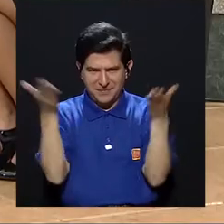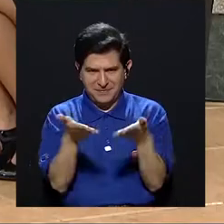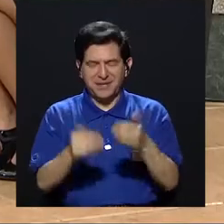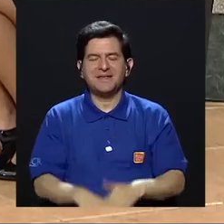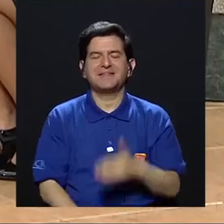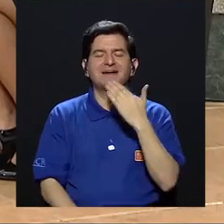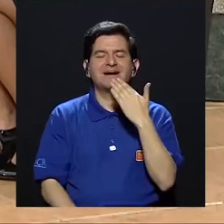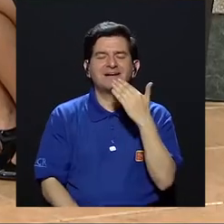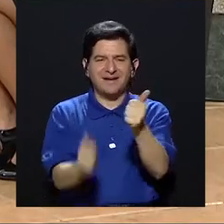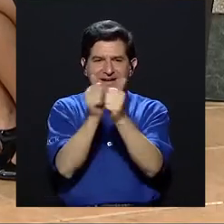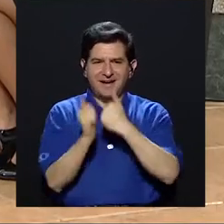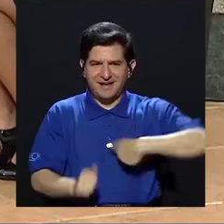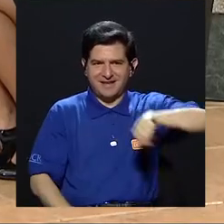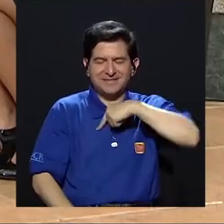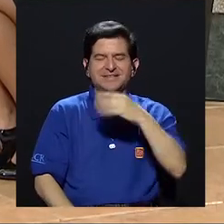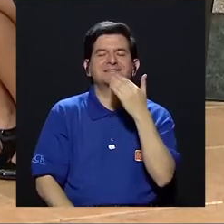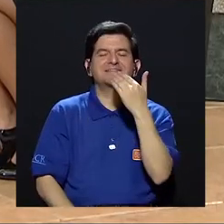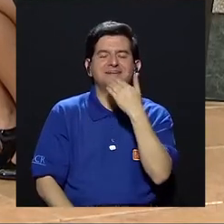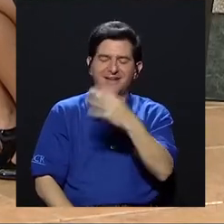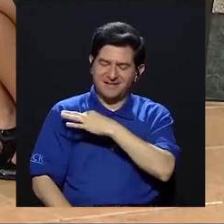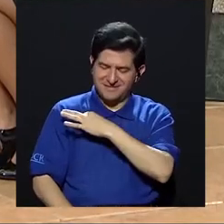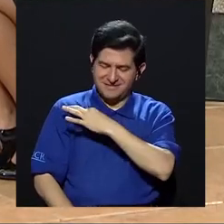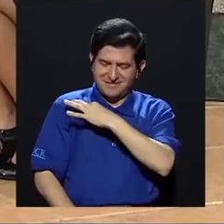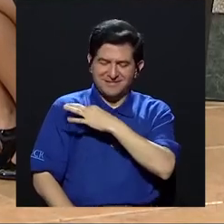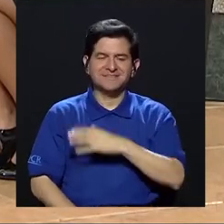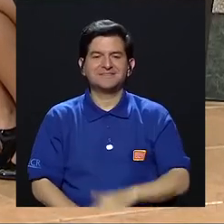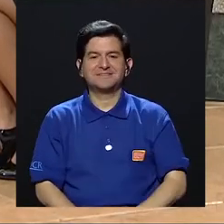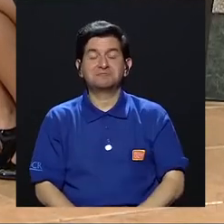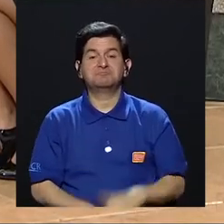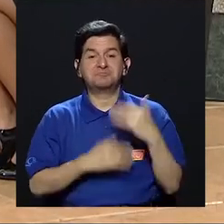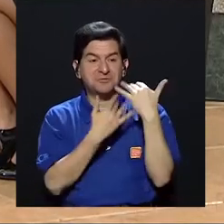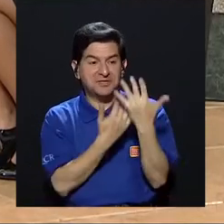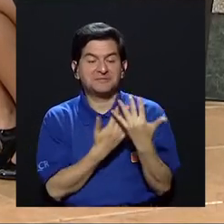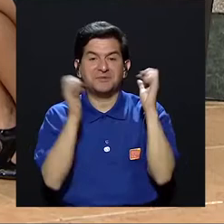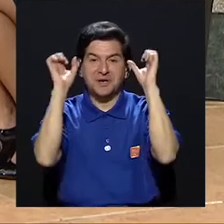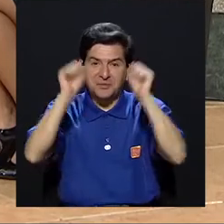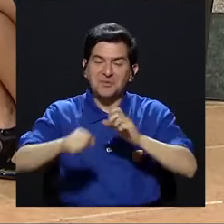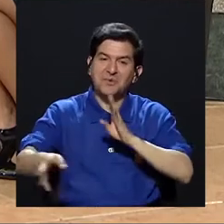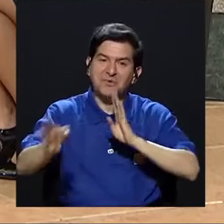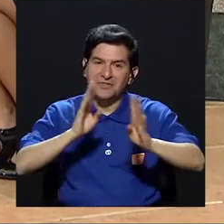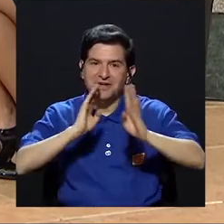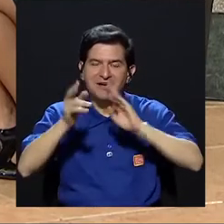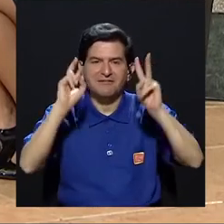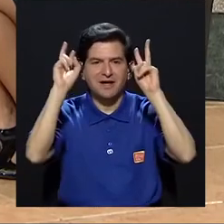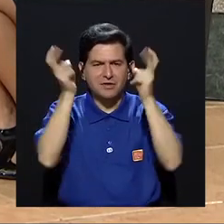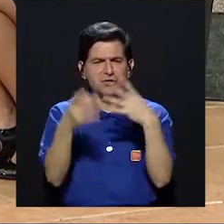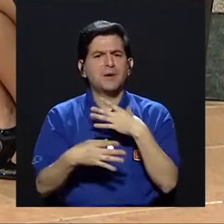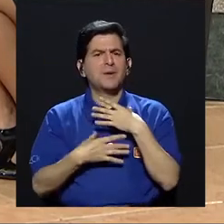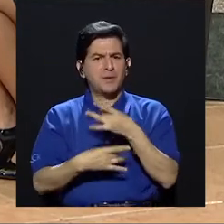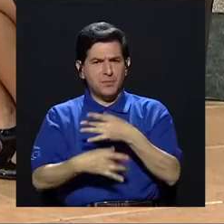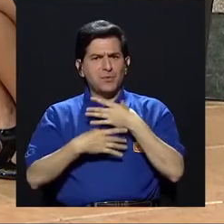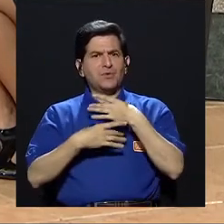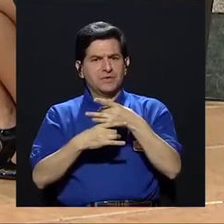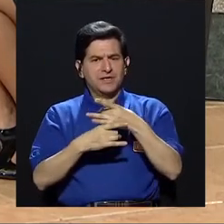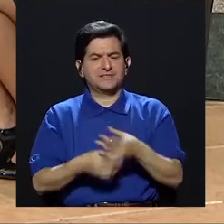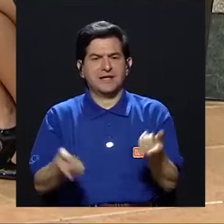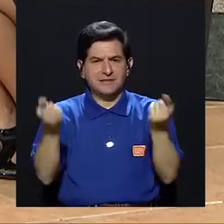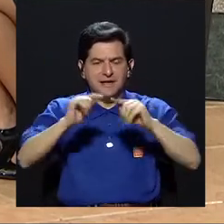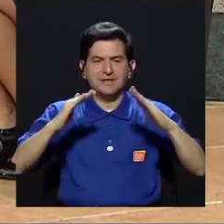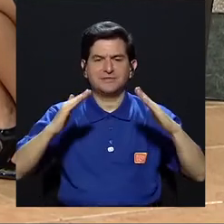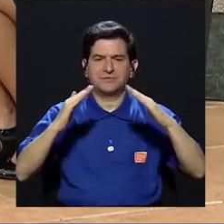Yesenia. Gracias por acompañarnos. Muchas gracias por la invitación y esperamos que podamos conversar de un tema tan interesante como